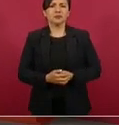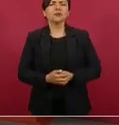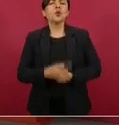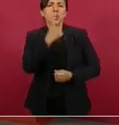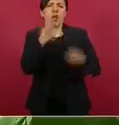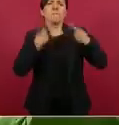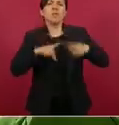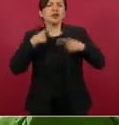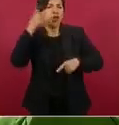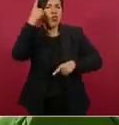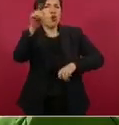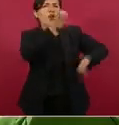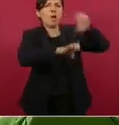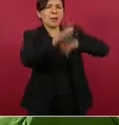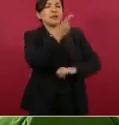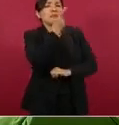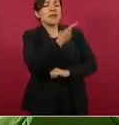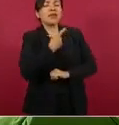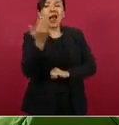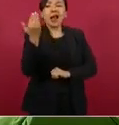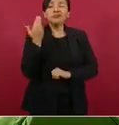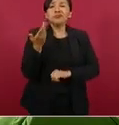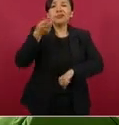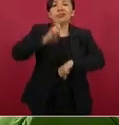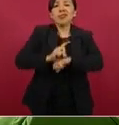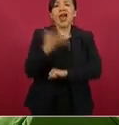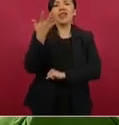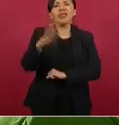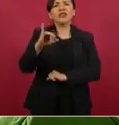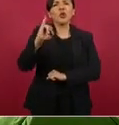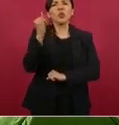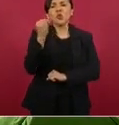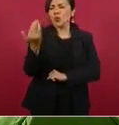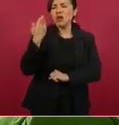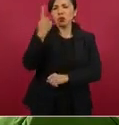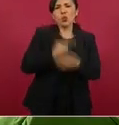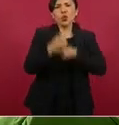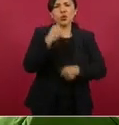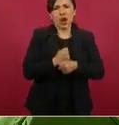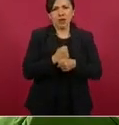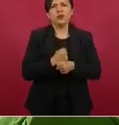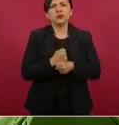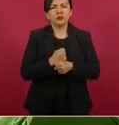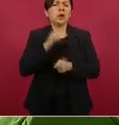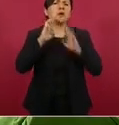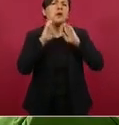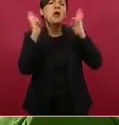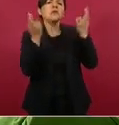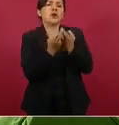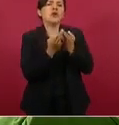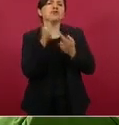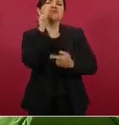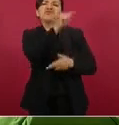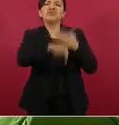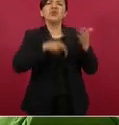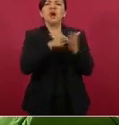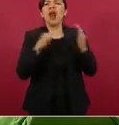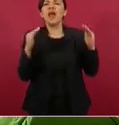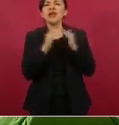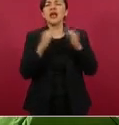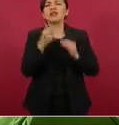contó que el 10 de junio del año pasado, en una reunión en casa